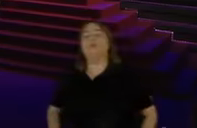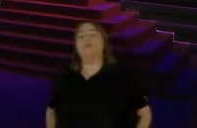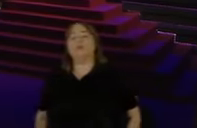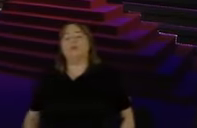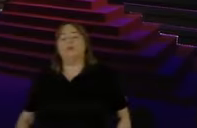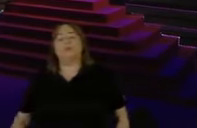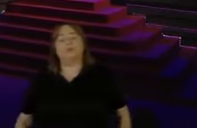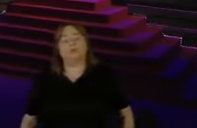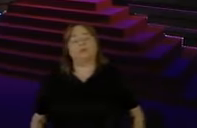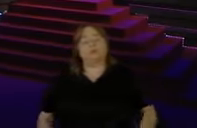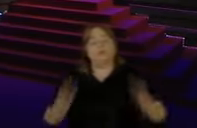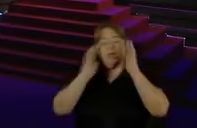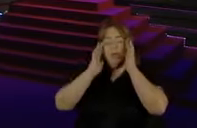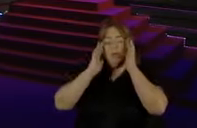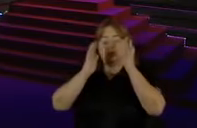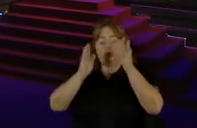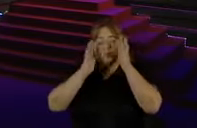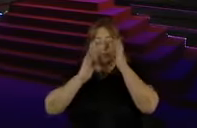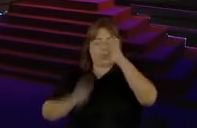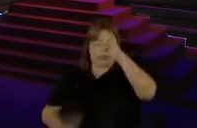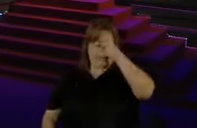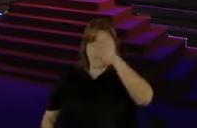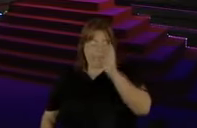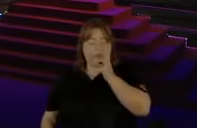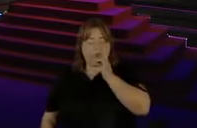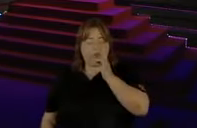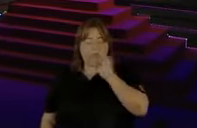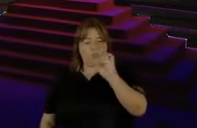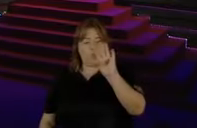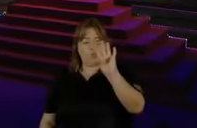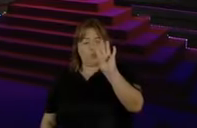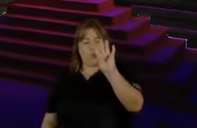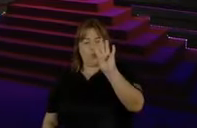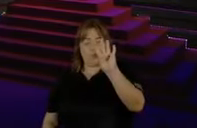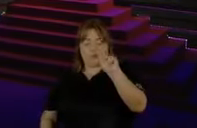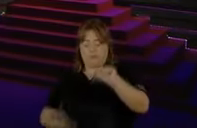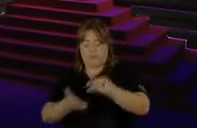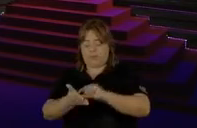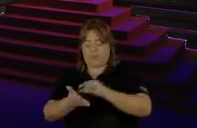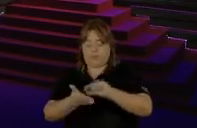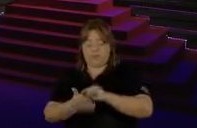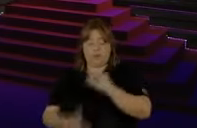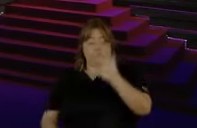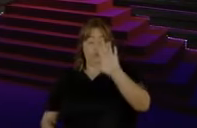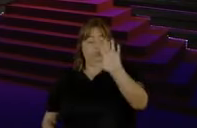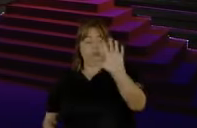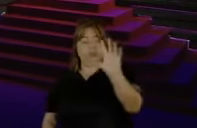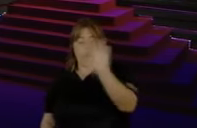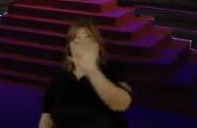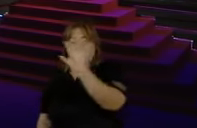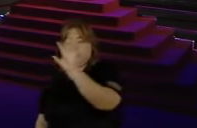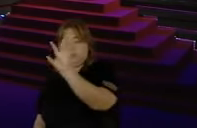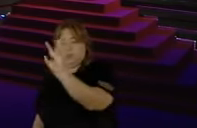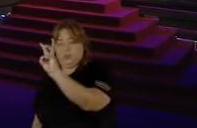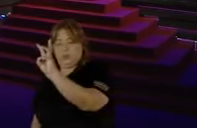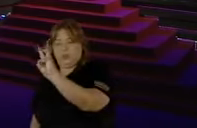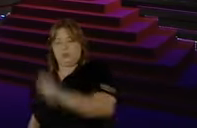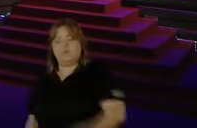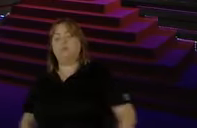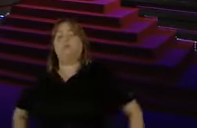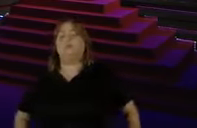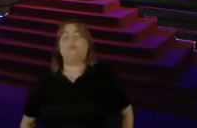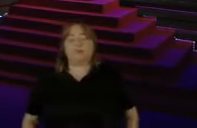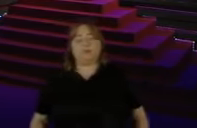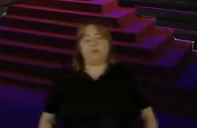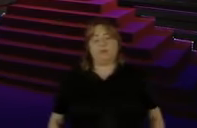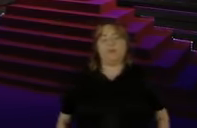esto. Efesios 4, del verso 5 al 6, ahora sí vamos a leer. Ahora voy a predicar, le